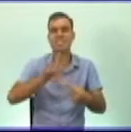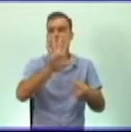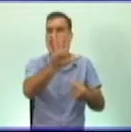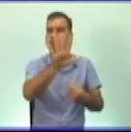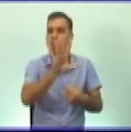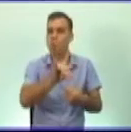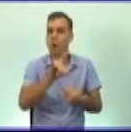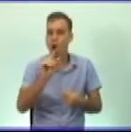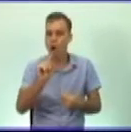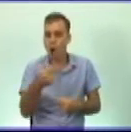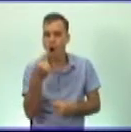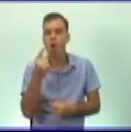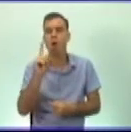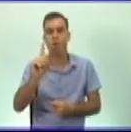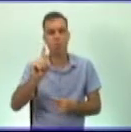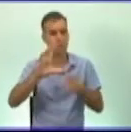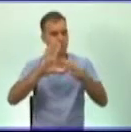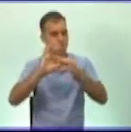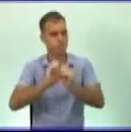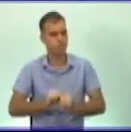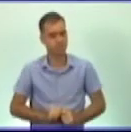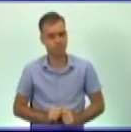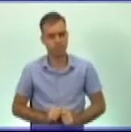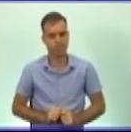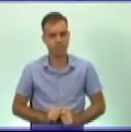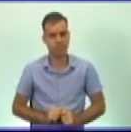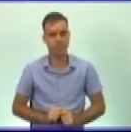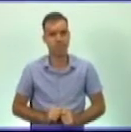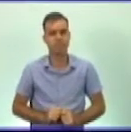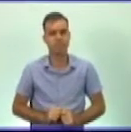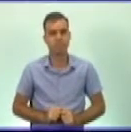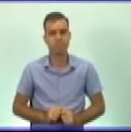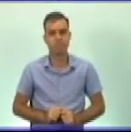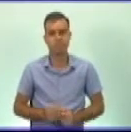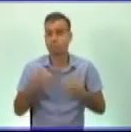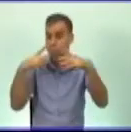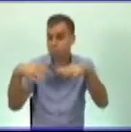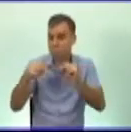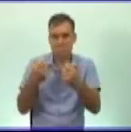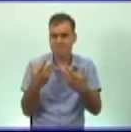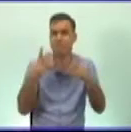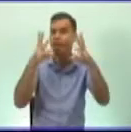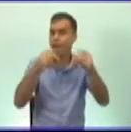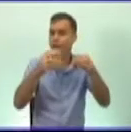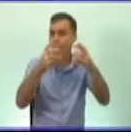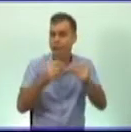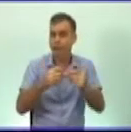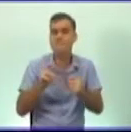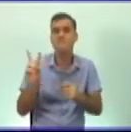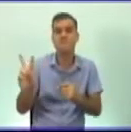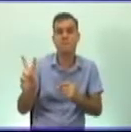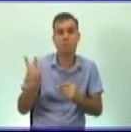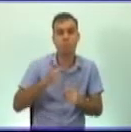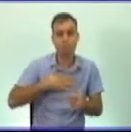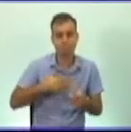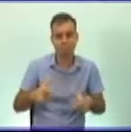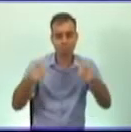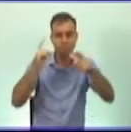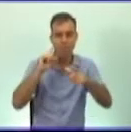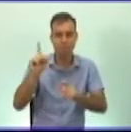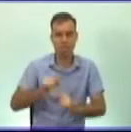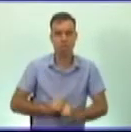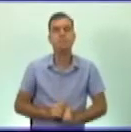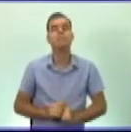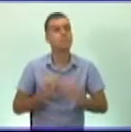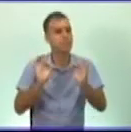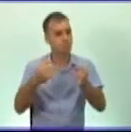59,1 grados. ¿Qué me piden hallar? Calcular el volumen del cilindro, ¿verdad? Siempre